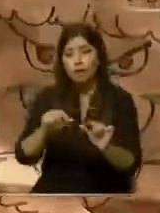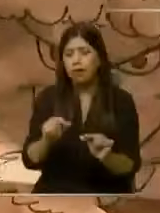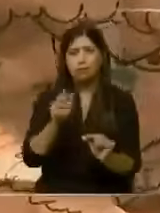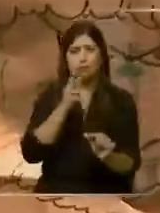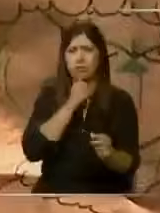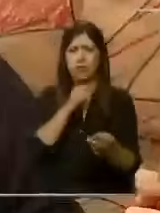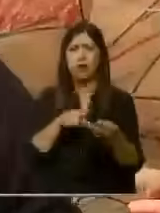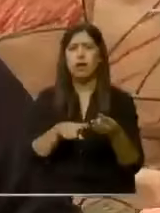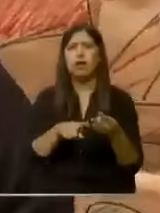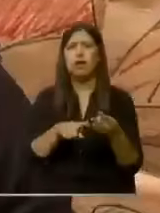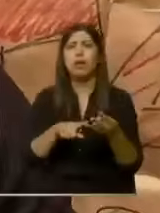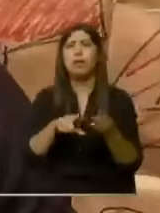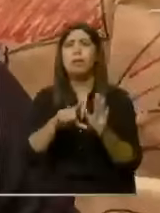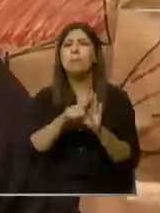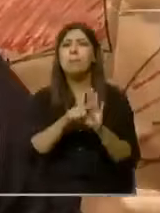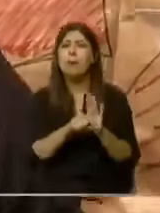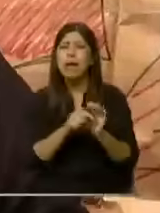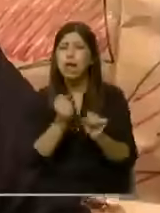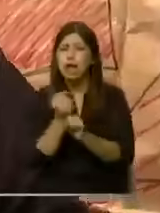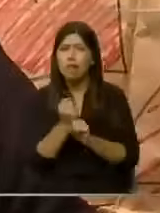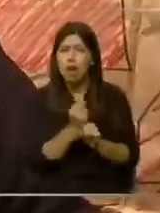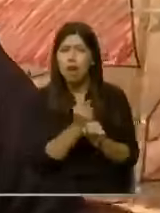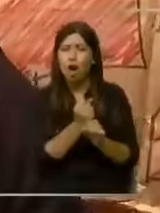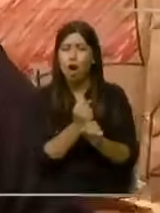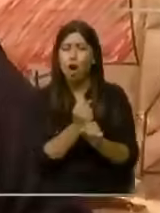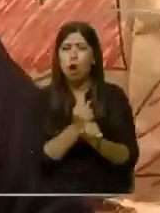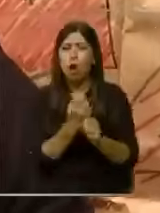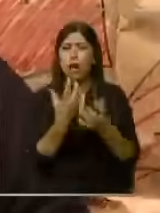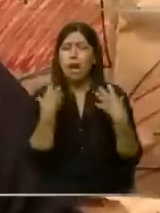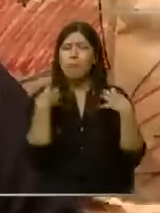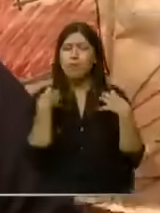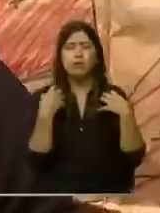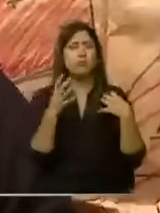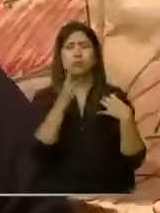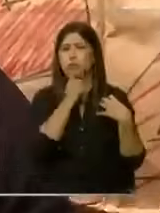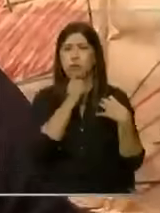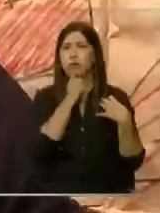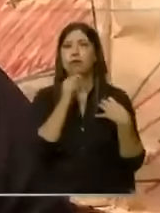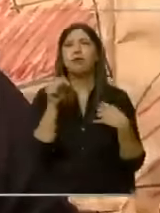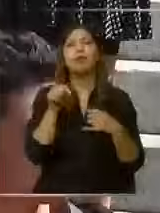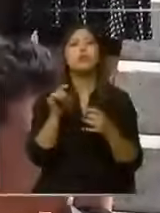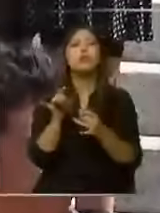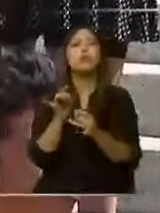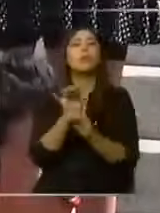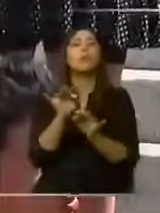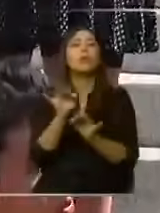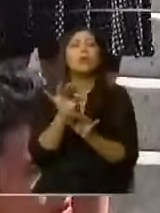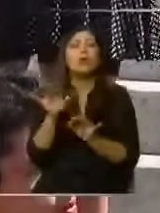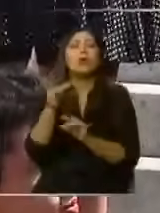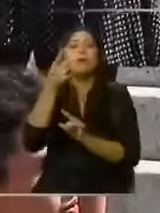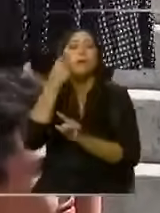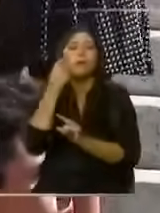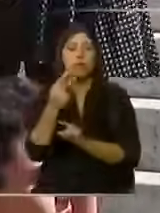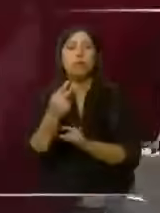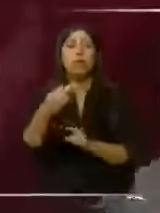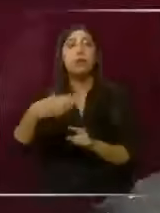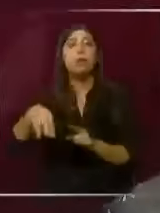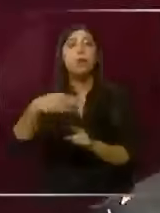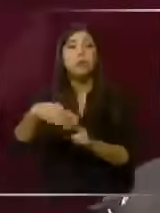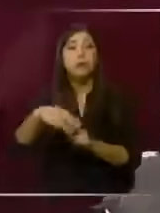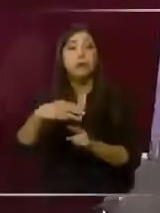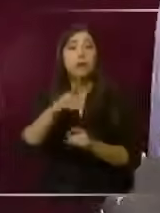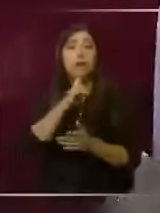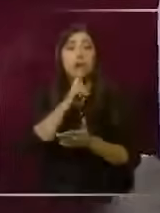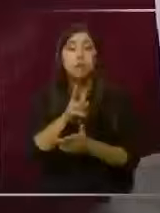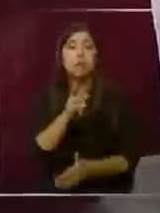bajas de cargas laborales. A nosotros la verdad como concejales nunca nos han tomado en cuenta y nunca han previsto el impacto social. Desde la municipalidad no obtuvimos